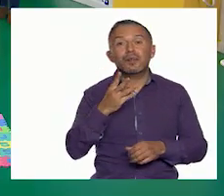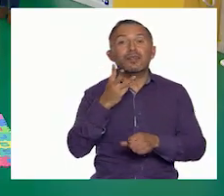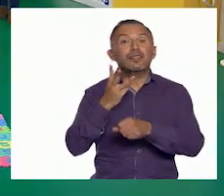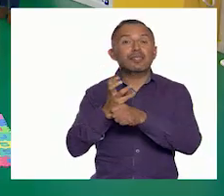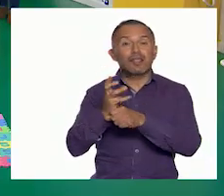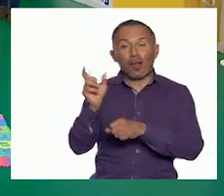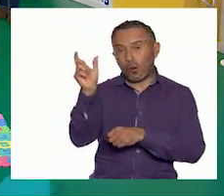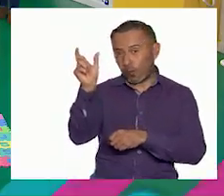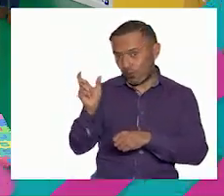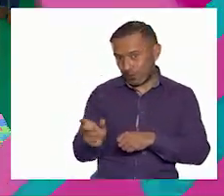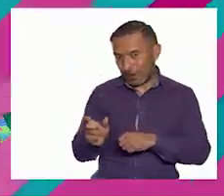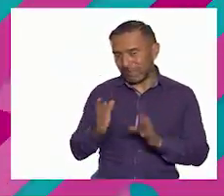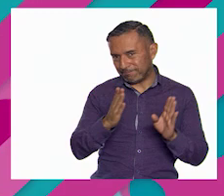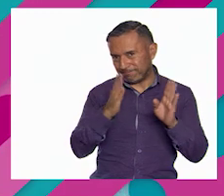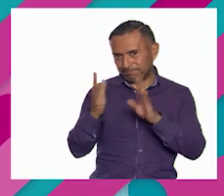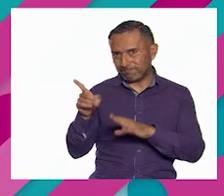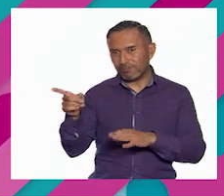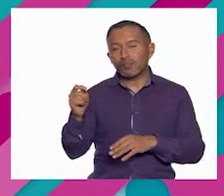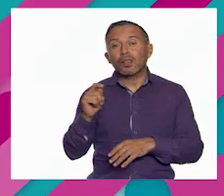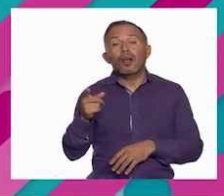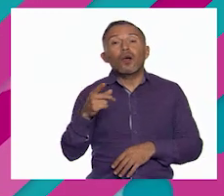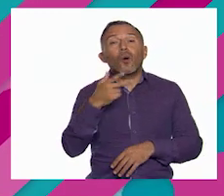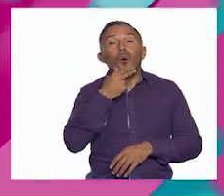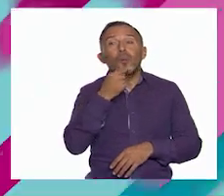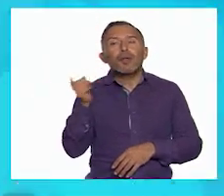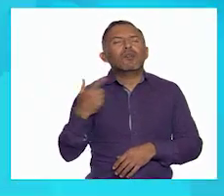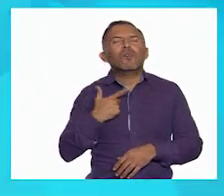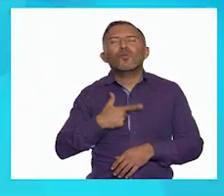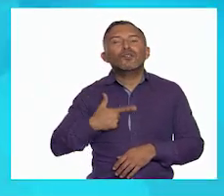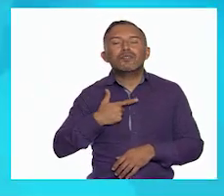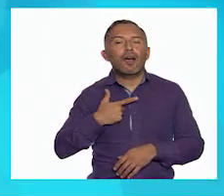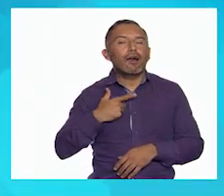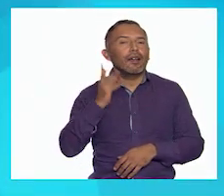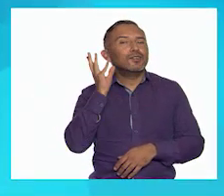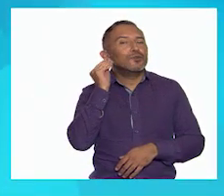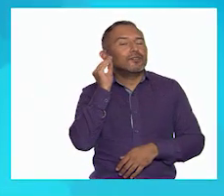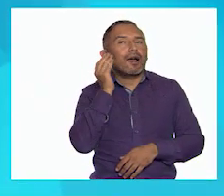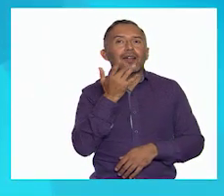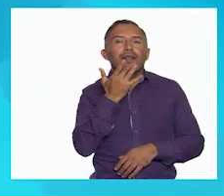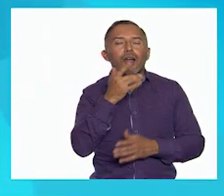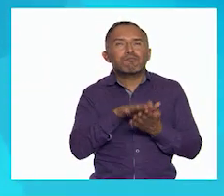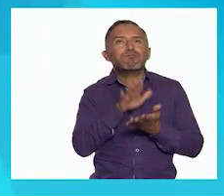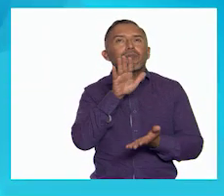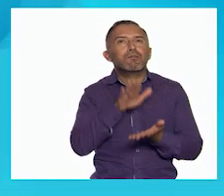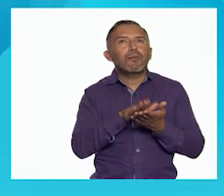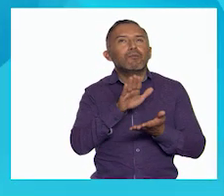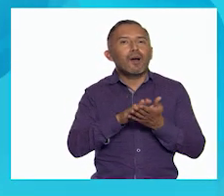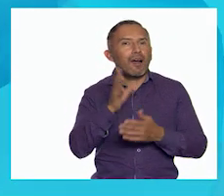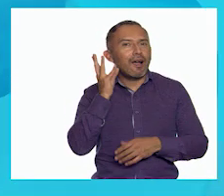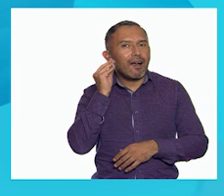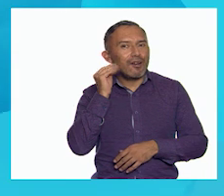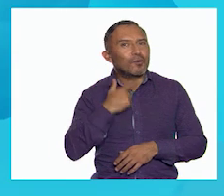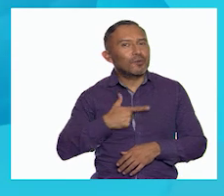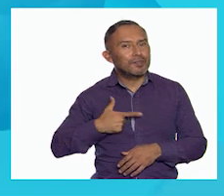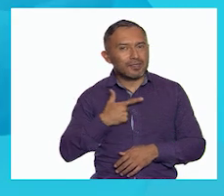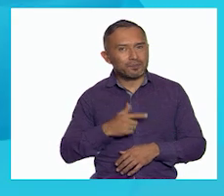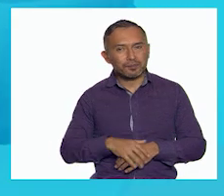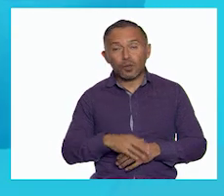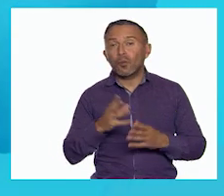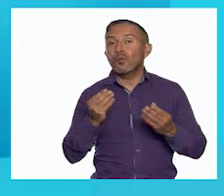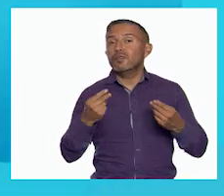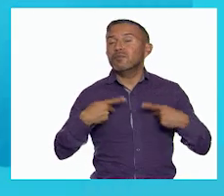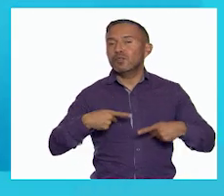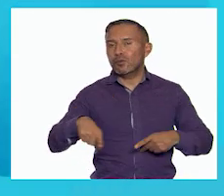columna escuchar el canto de las ranas? Muy bien. A muchas personas les gusta escuchar los sonidos de la